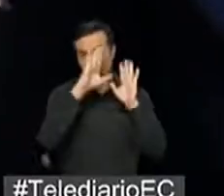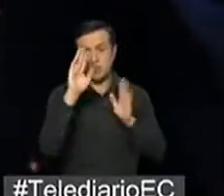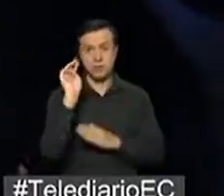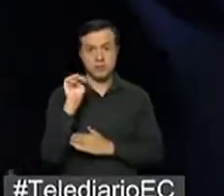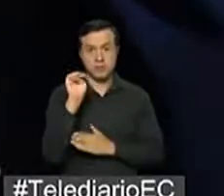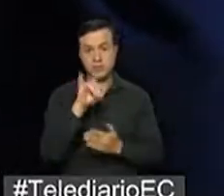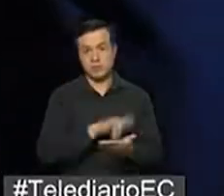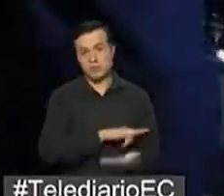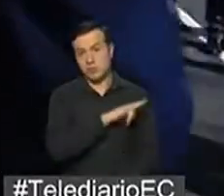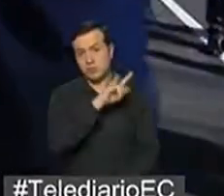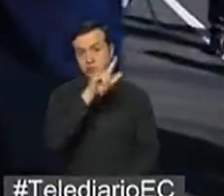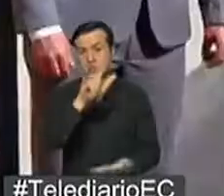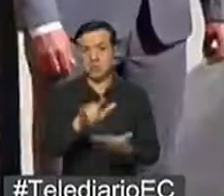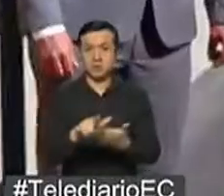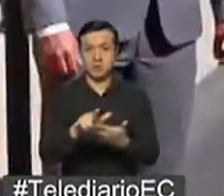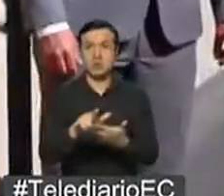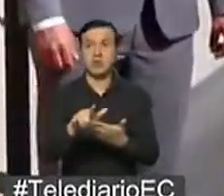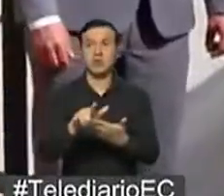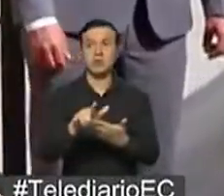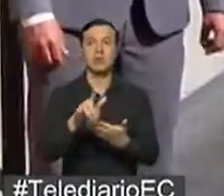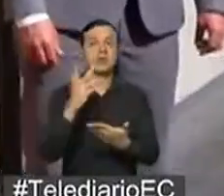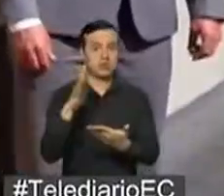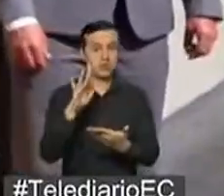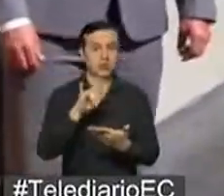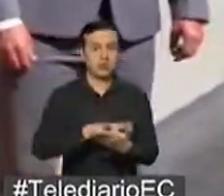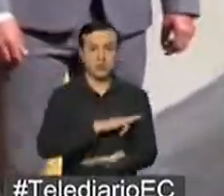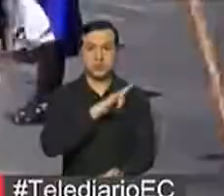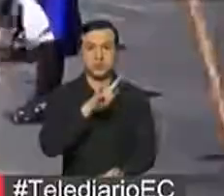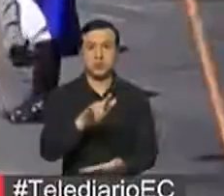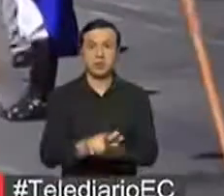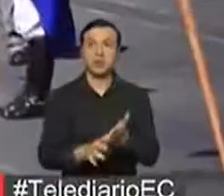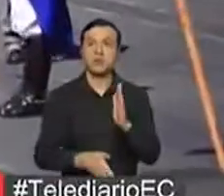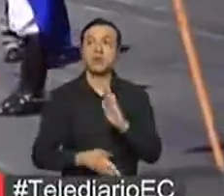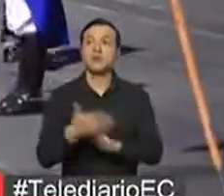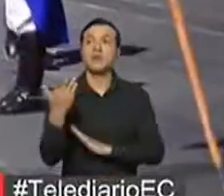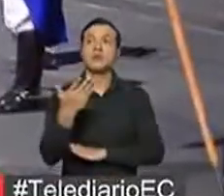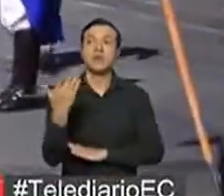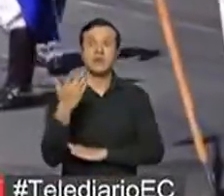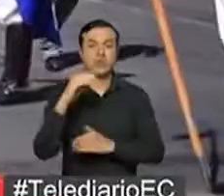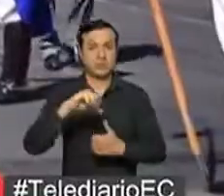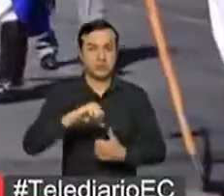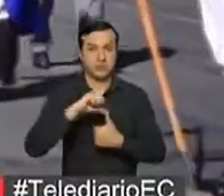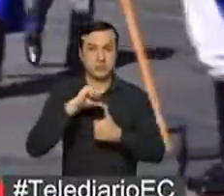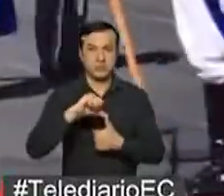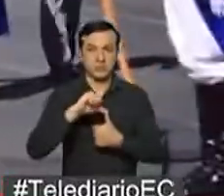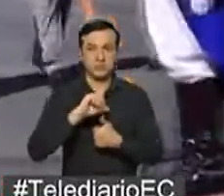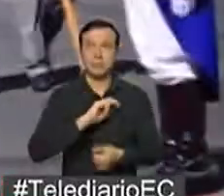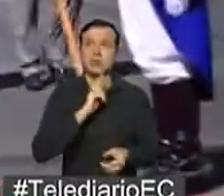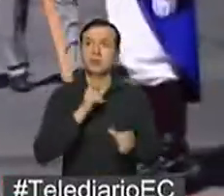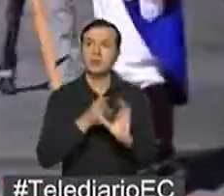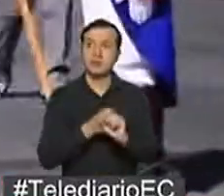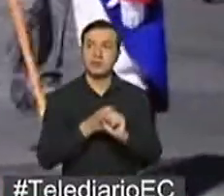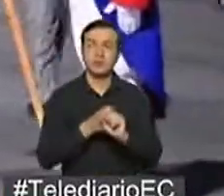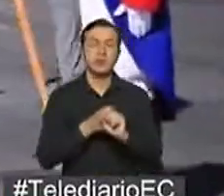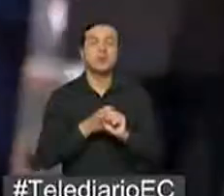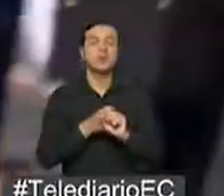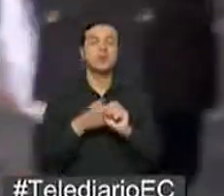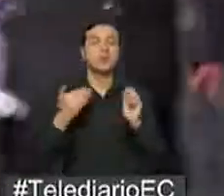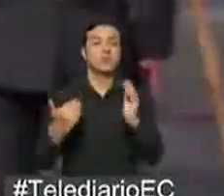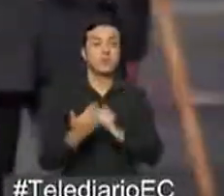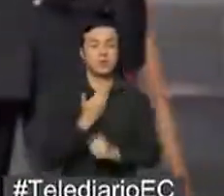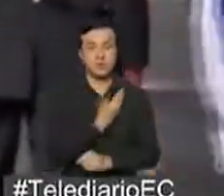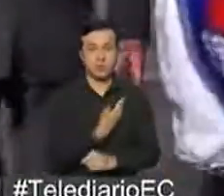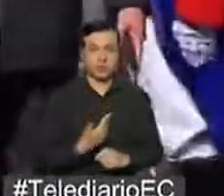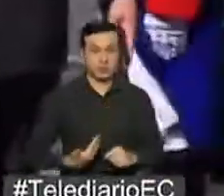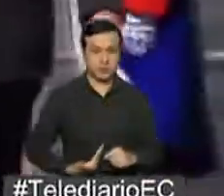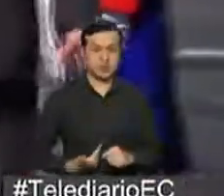desde quitó hasta el aeropuerto mariscal sucre y abordó el avión que lo llevó a centroamérica donde asistirá a la ceremonia de cambio de mando del presidente